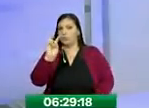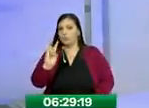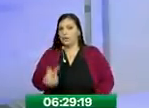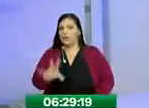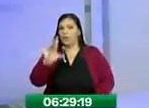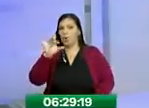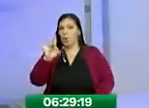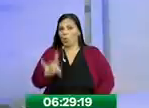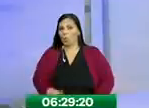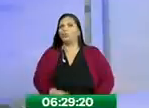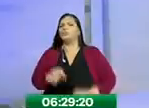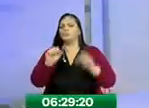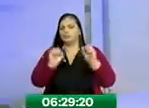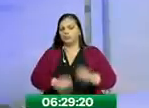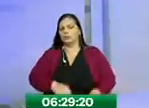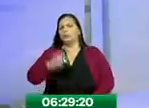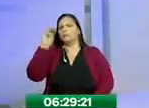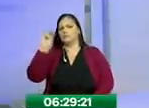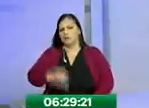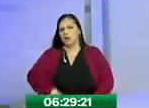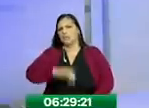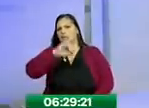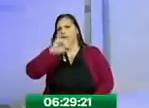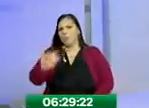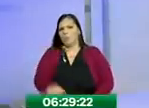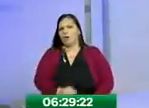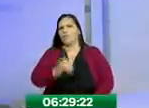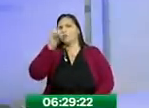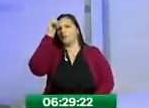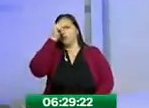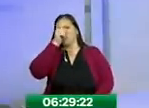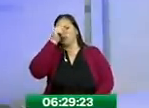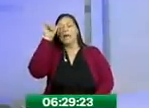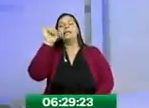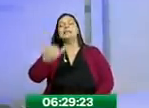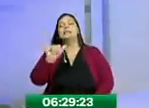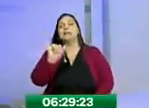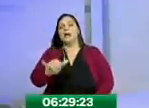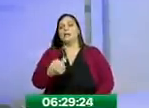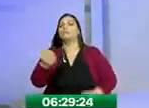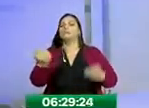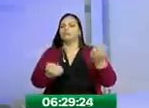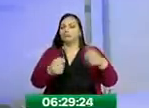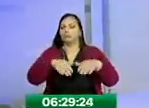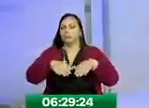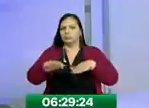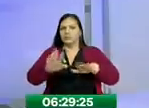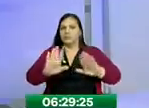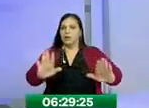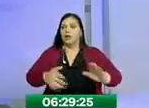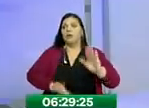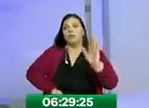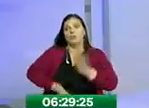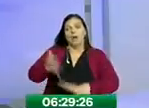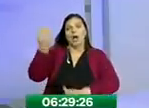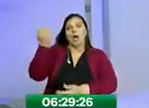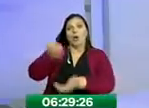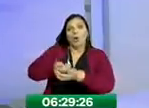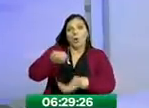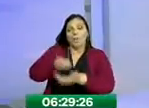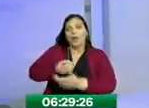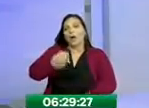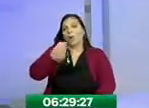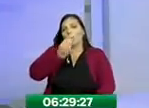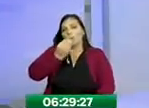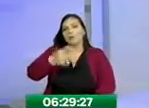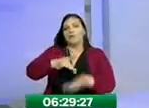necesidad, comida, medicinas y alguna emergencia que tenga sanitaria. Más no para otras cosas. Bueno, ya tú sabes que